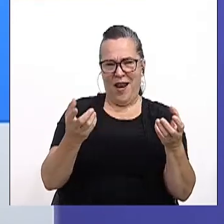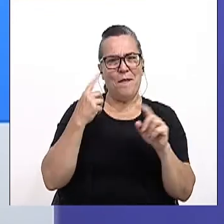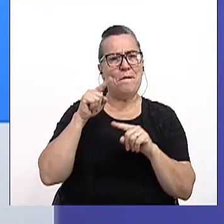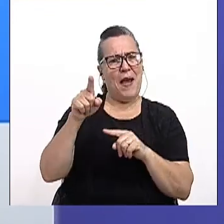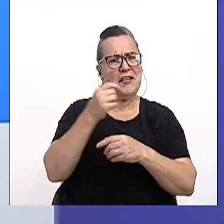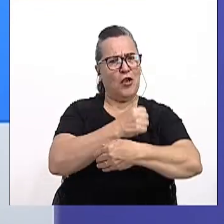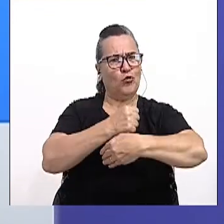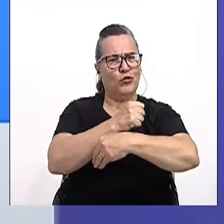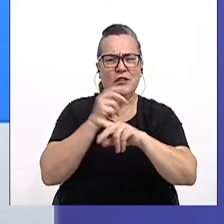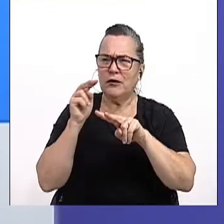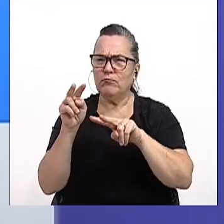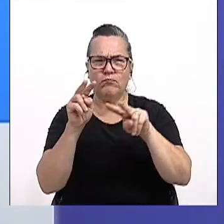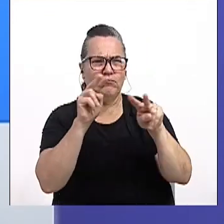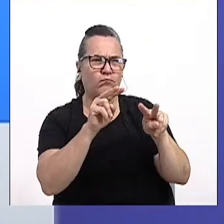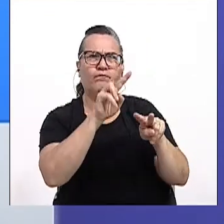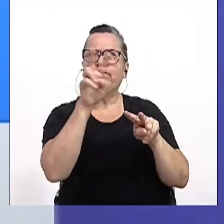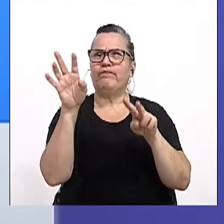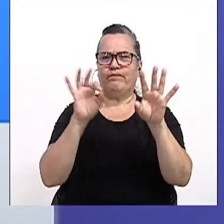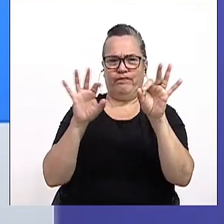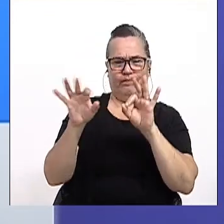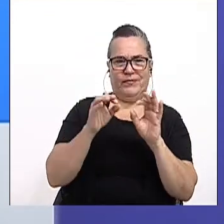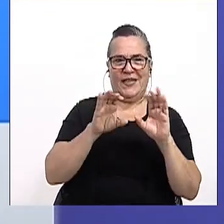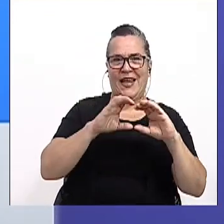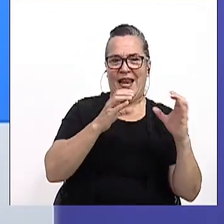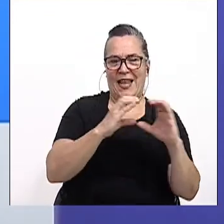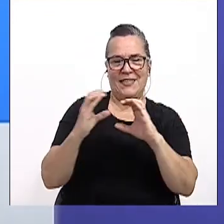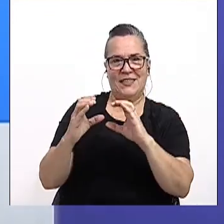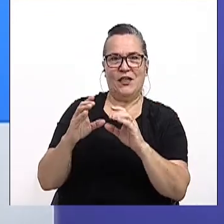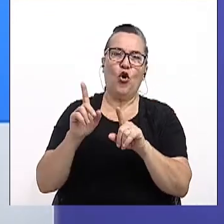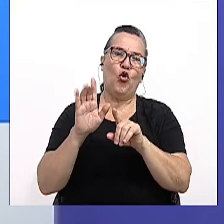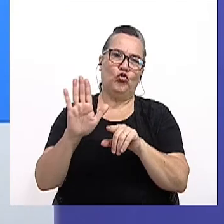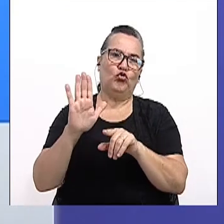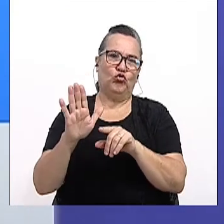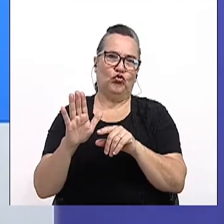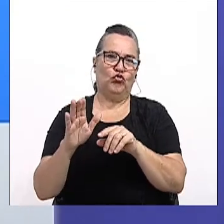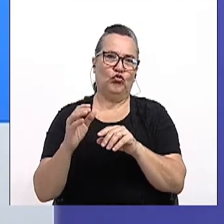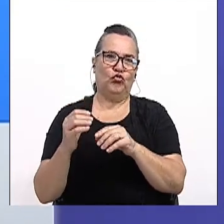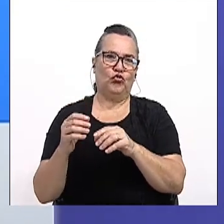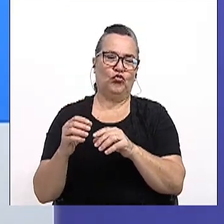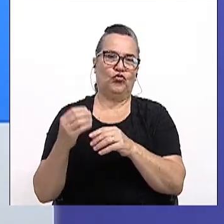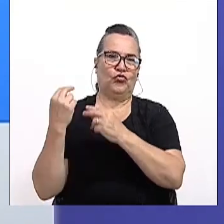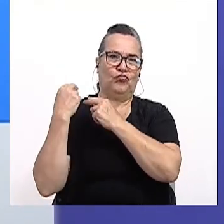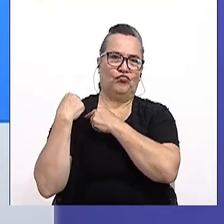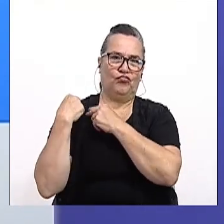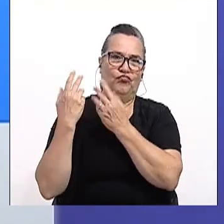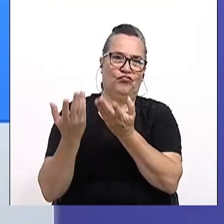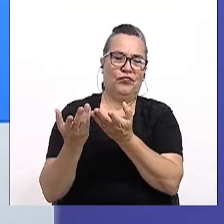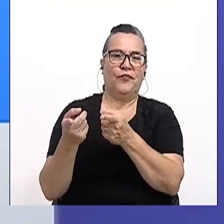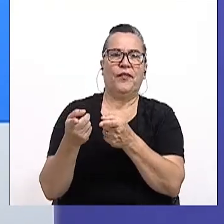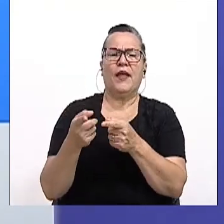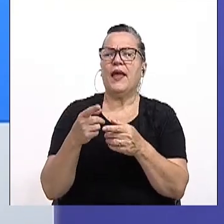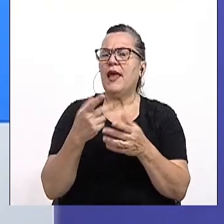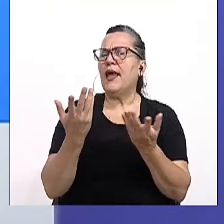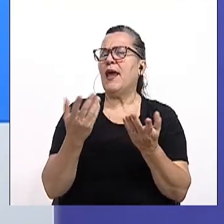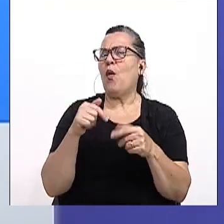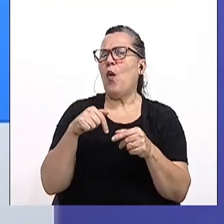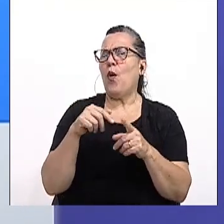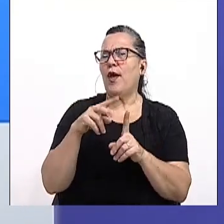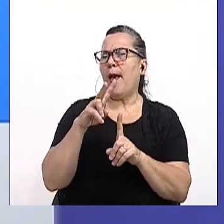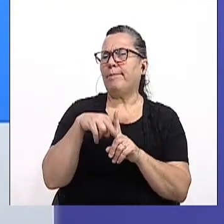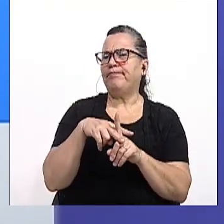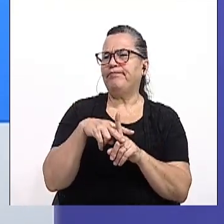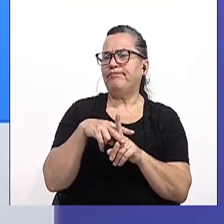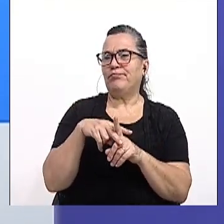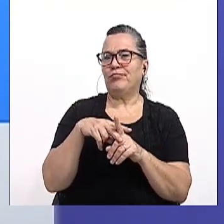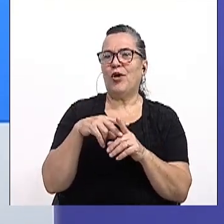y realicen esa clasificación al lado de sus encargados. ¿Y qué les parece si ponemos a prueba todo lo que aprendieron el día de hoy? Vamos